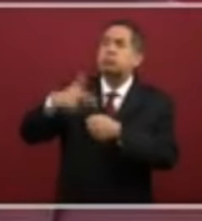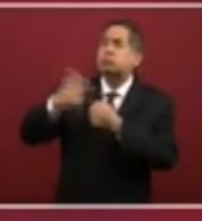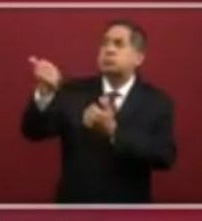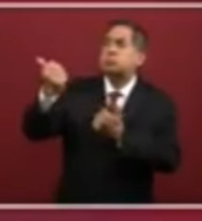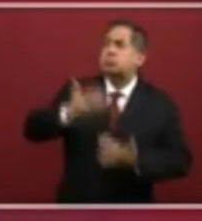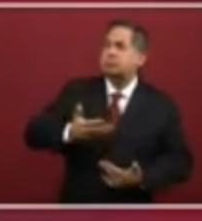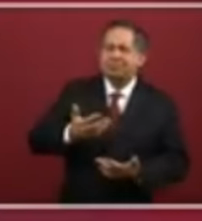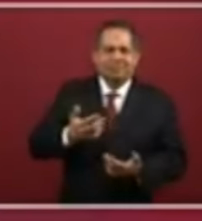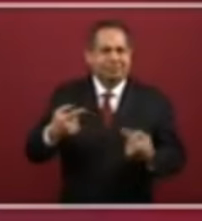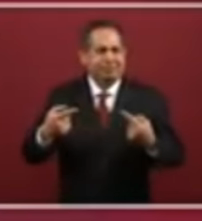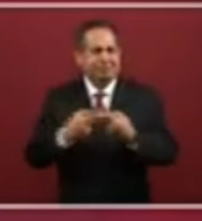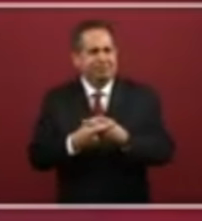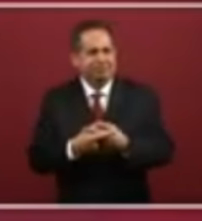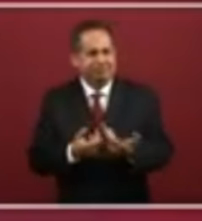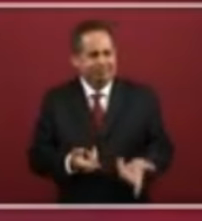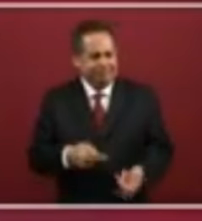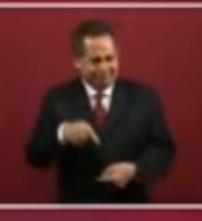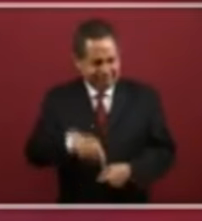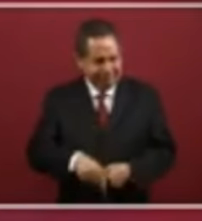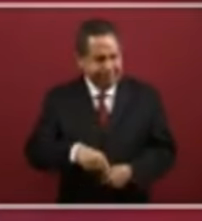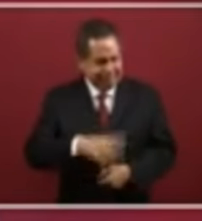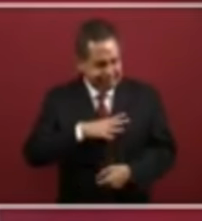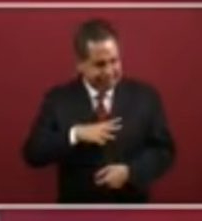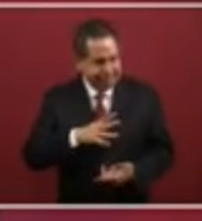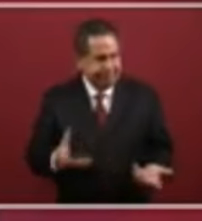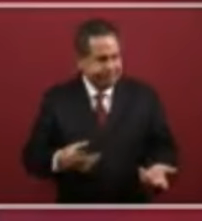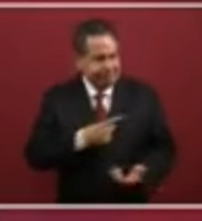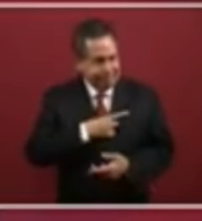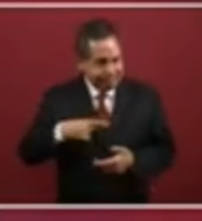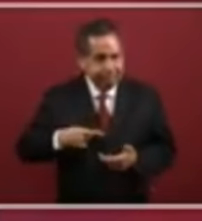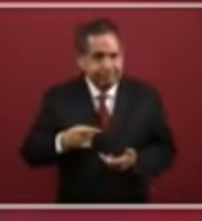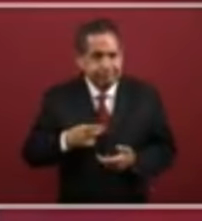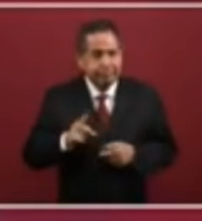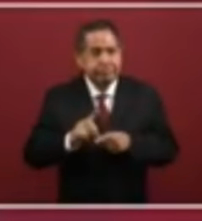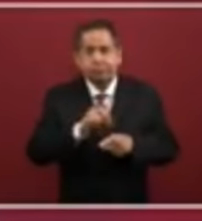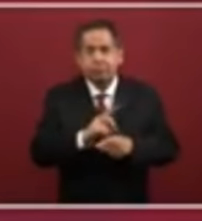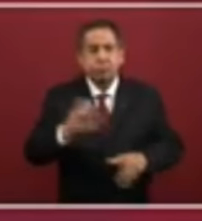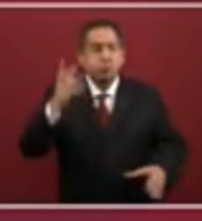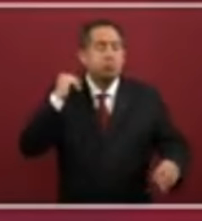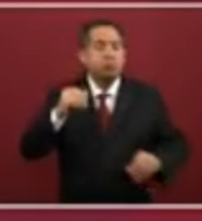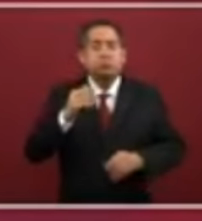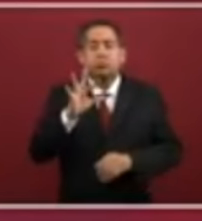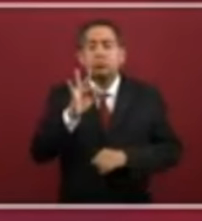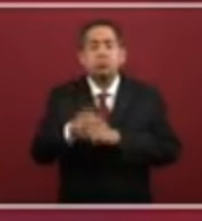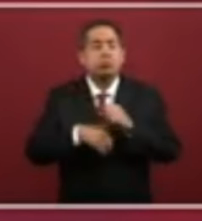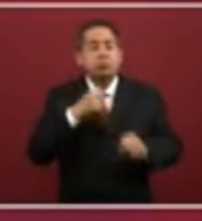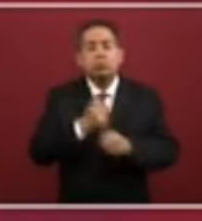Que no se haya construido desde hace 40 años una nueva refinería.